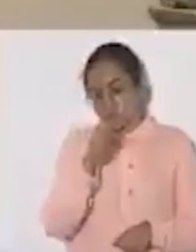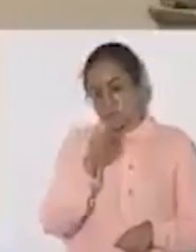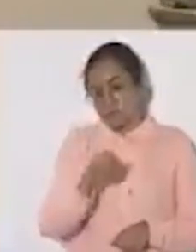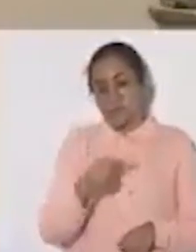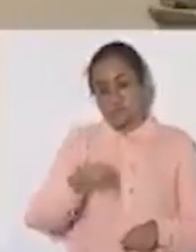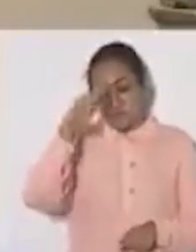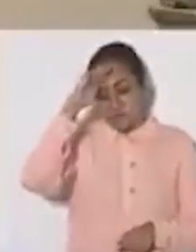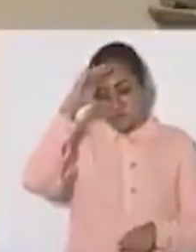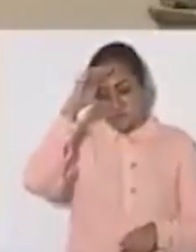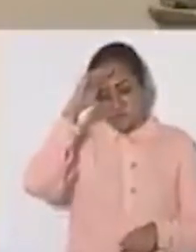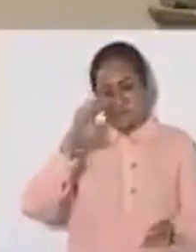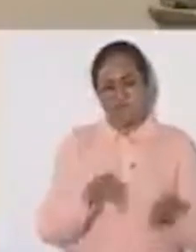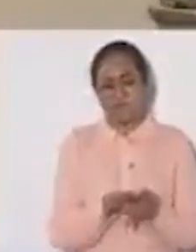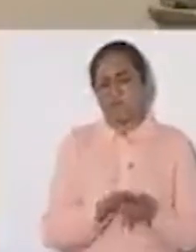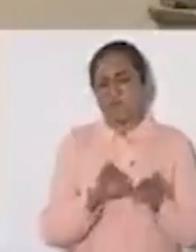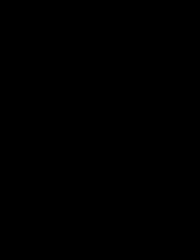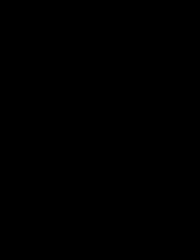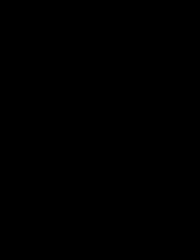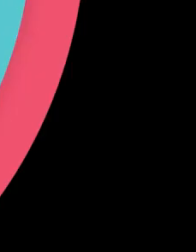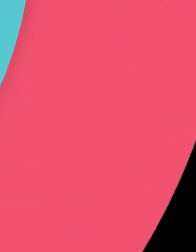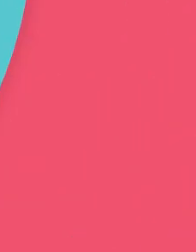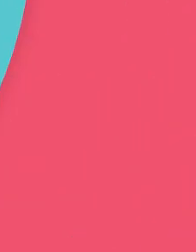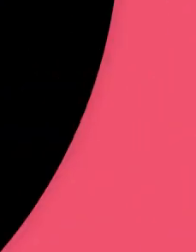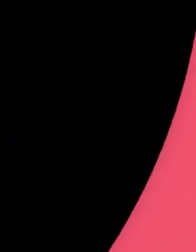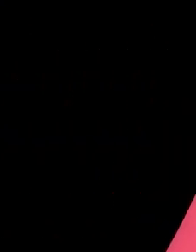trasladado en helicóptero a la Ciudad de México.